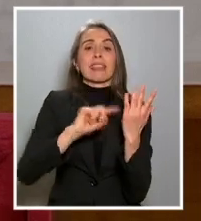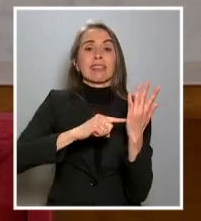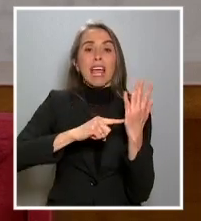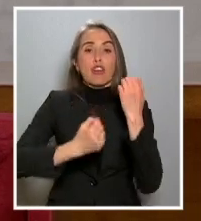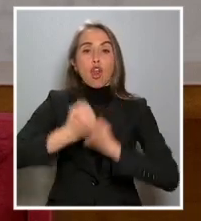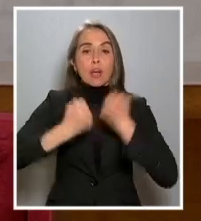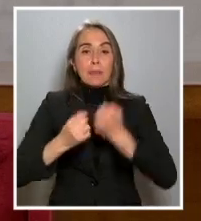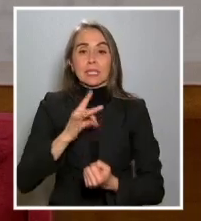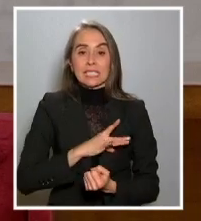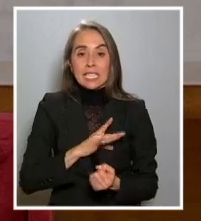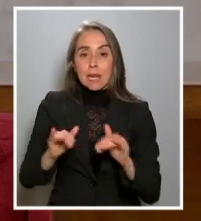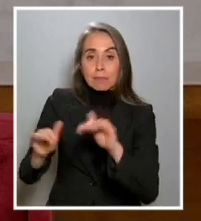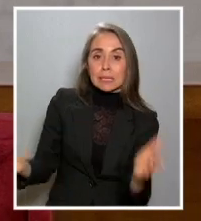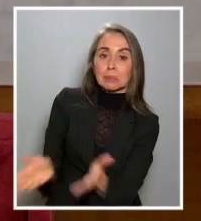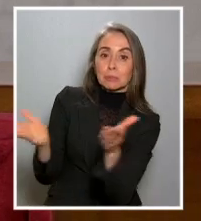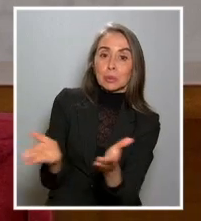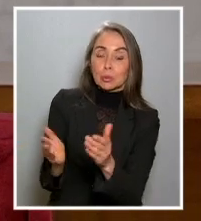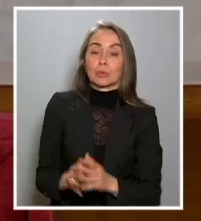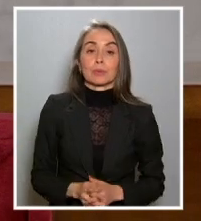tecnológica.